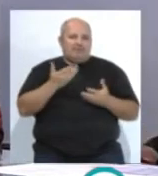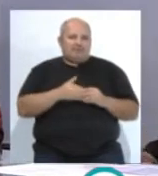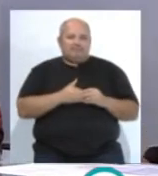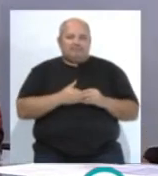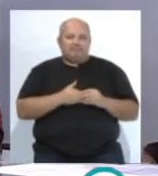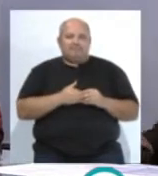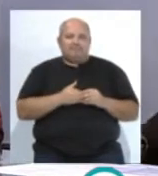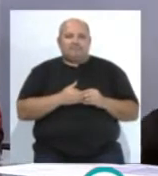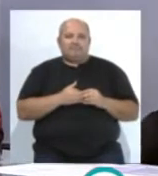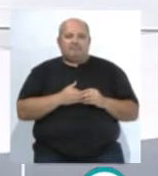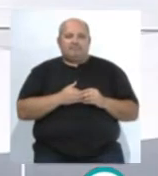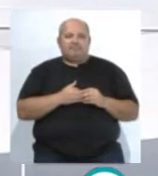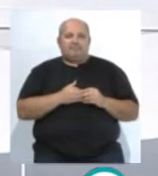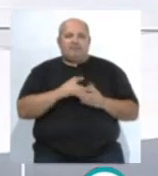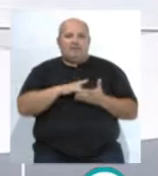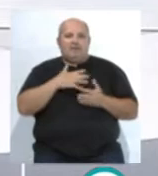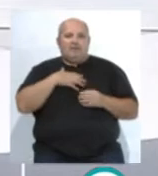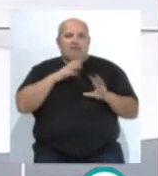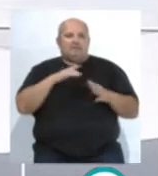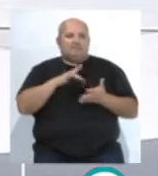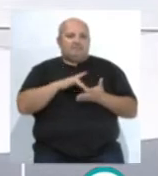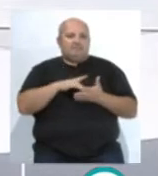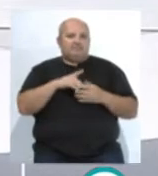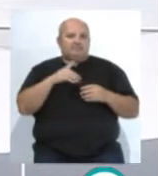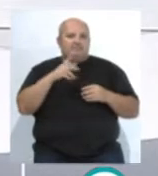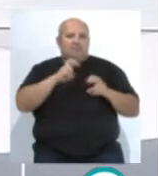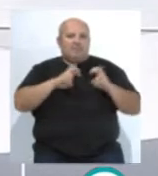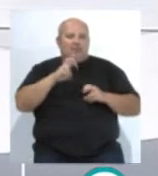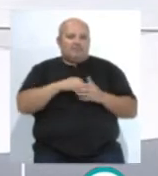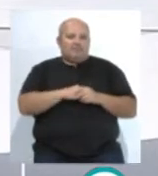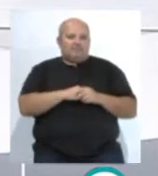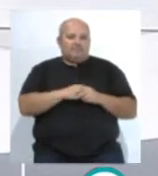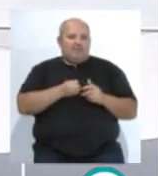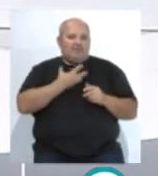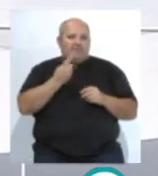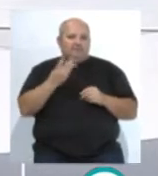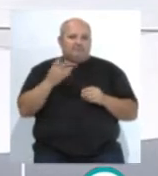luego. El único que iba con la camiseta era el McCarthy y lo trataban de loco.